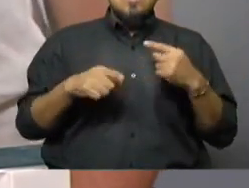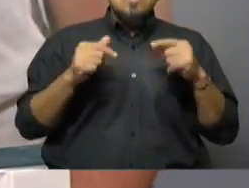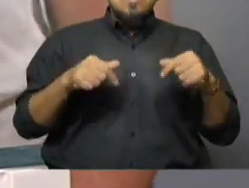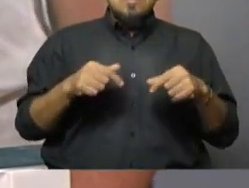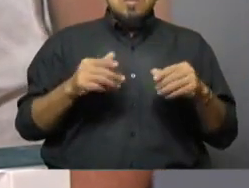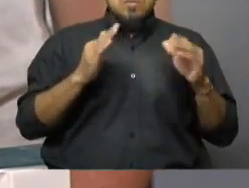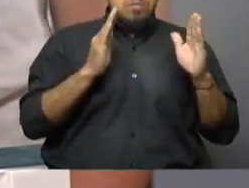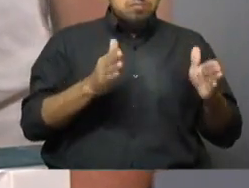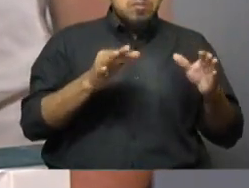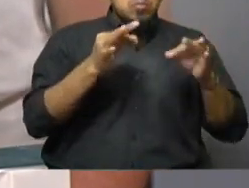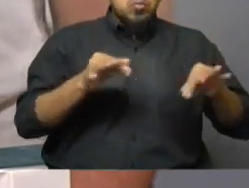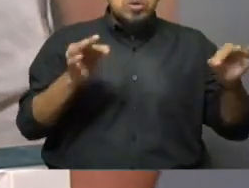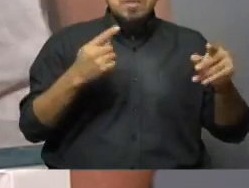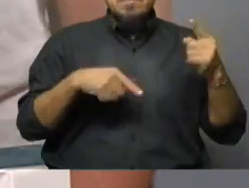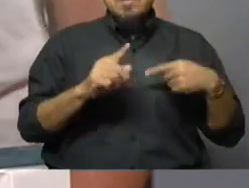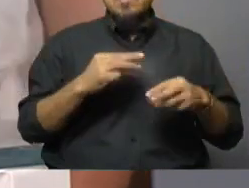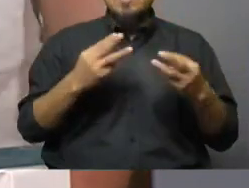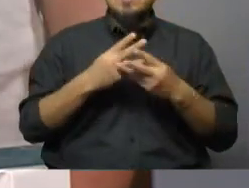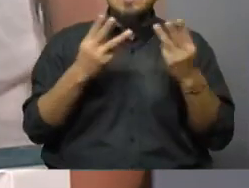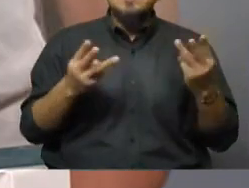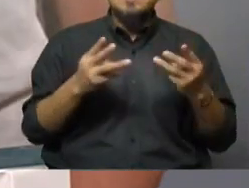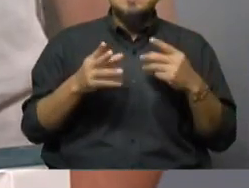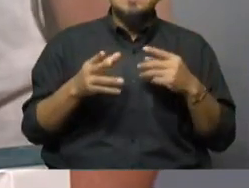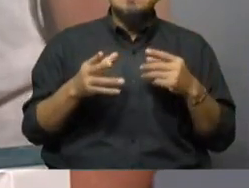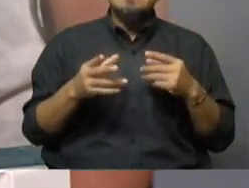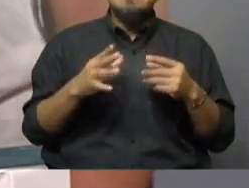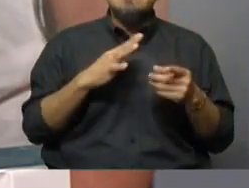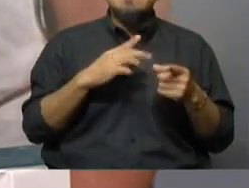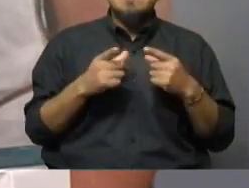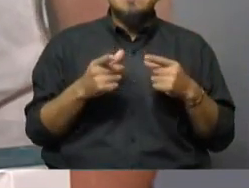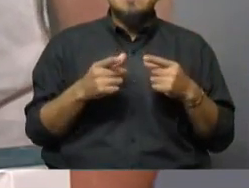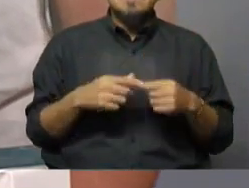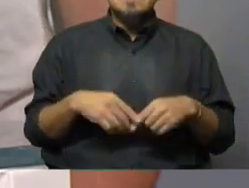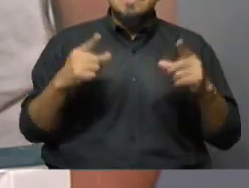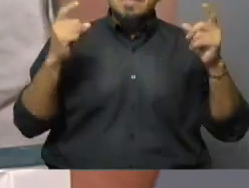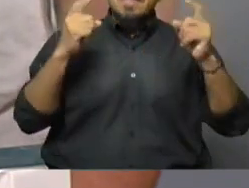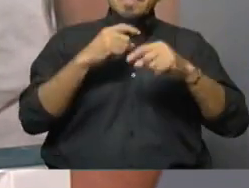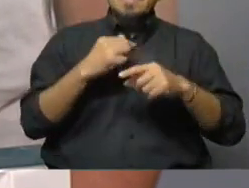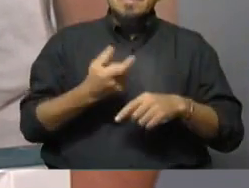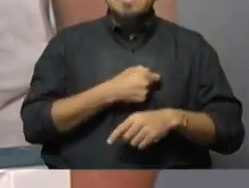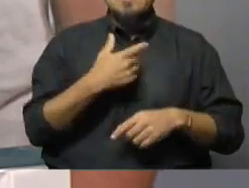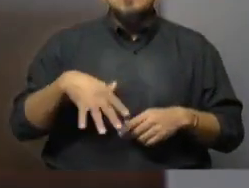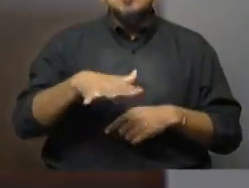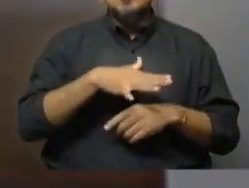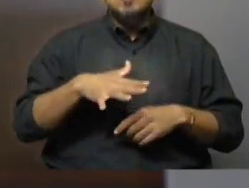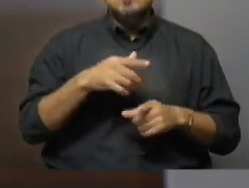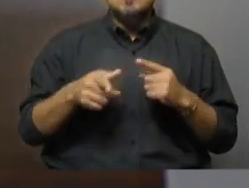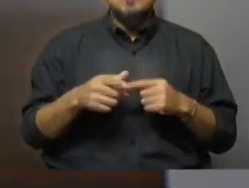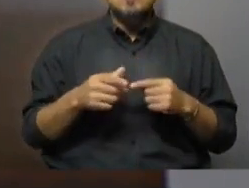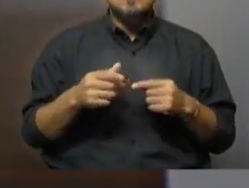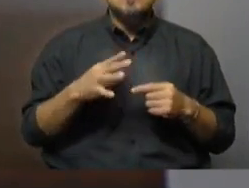rubro, pero en general, digo, es una dificultad social que está